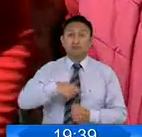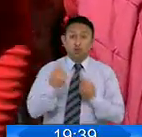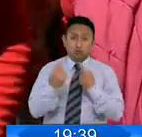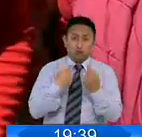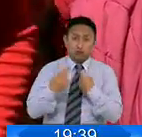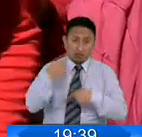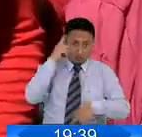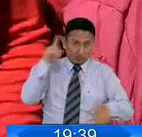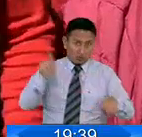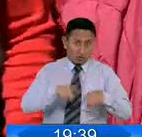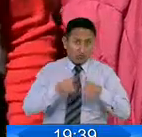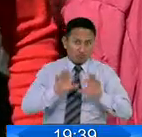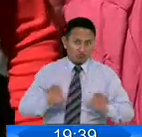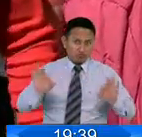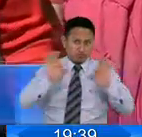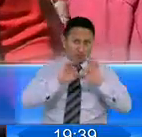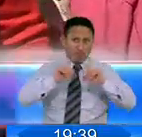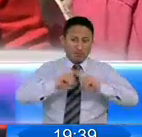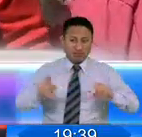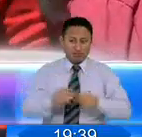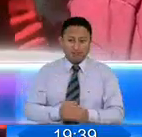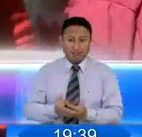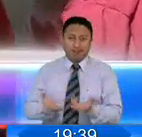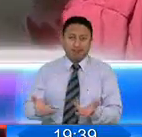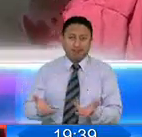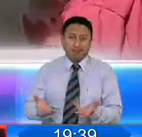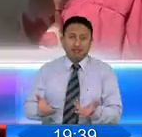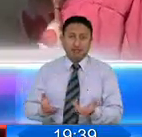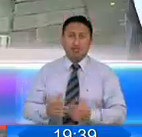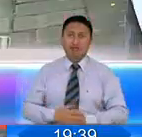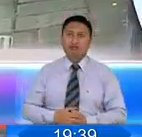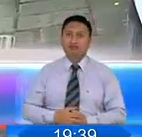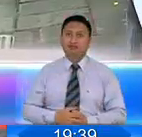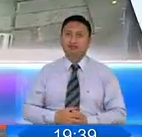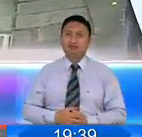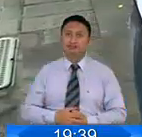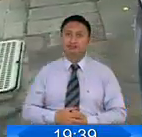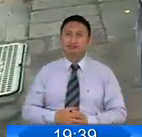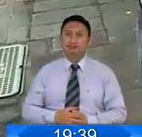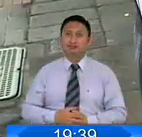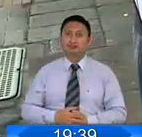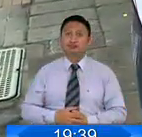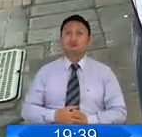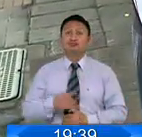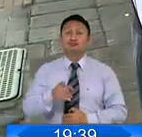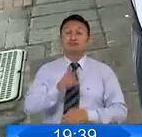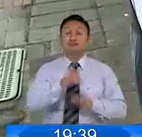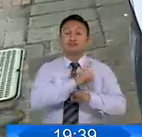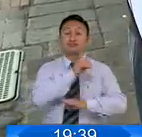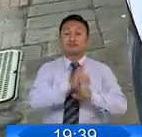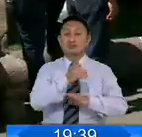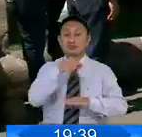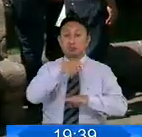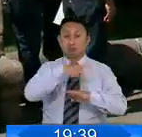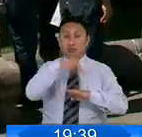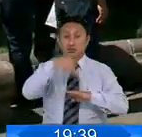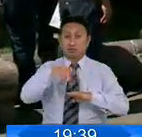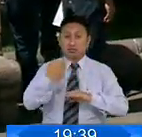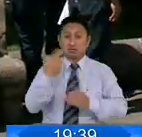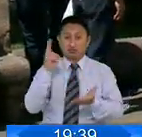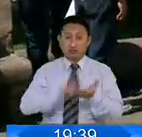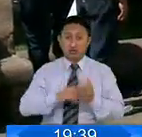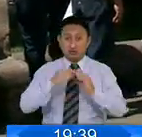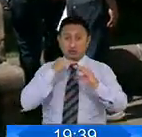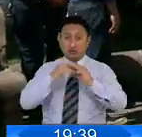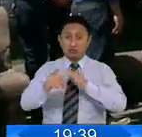sido muy importante. Lastimosamente eso se ha quedado solamente en la mesa de negociación. La dirigencia de la Federación de Pichincha logró ingresar el oficio a la presidencia